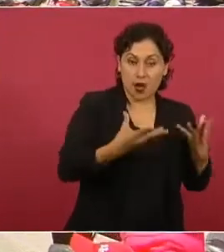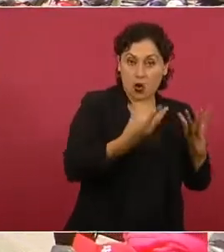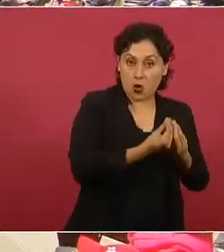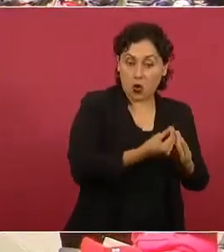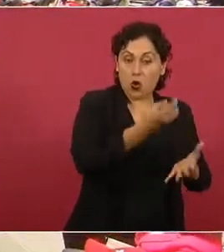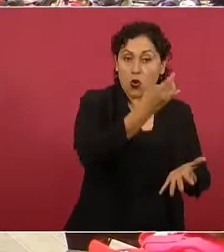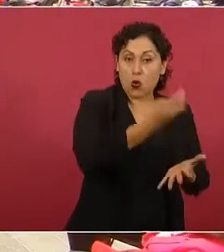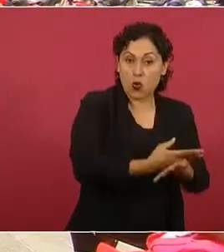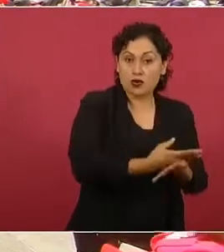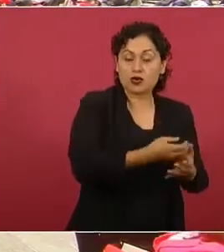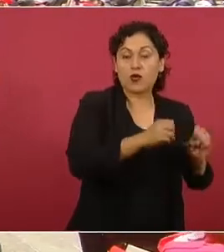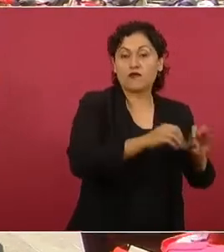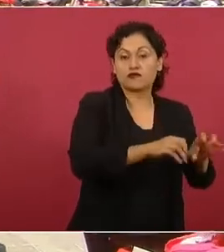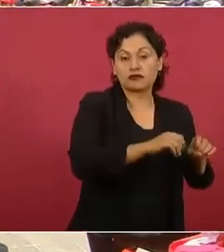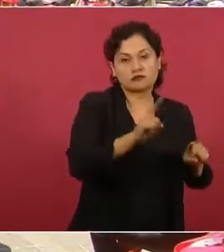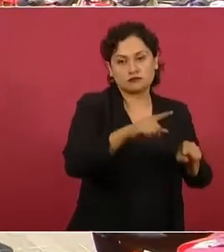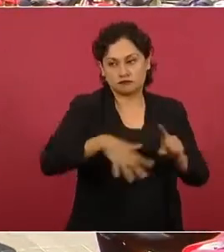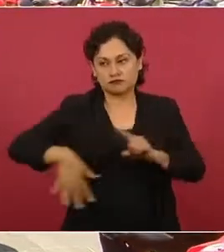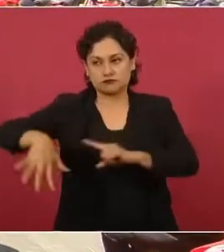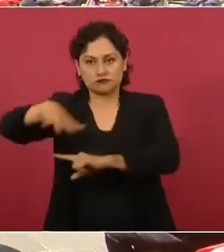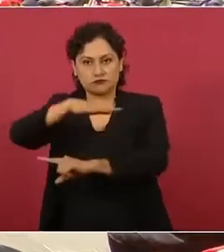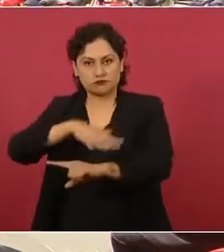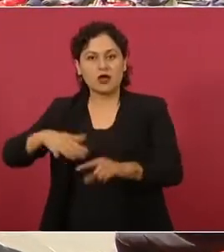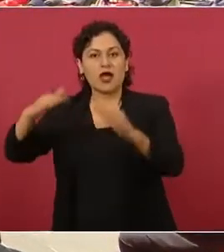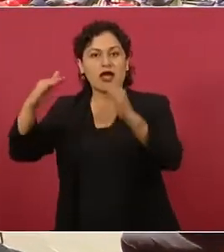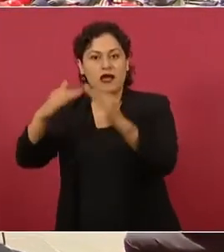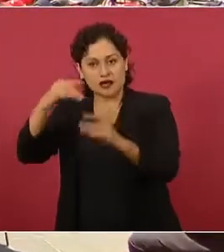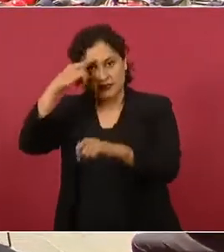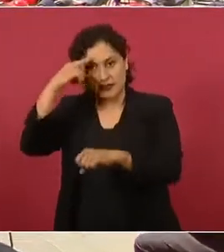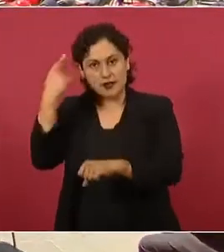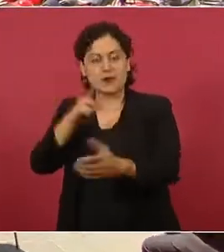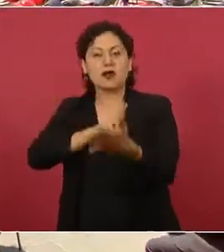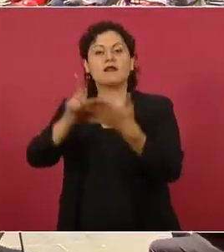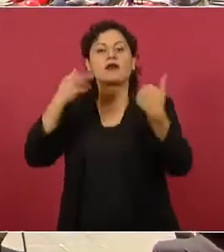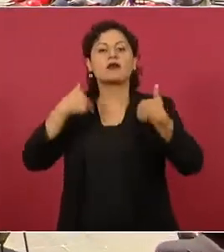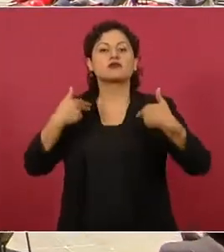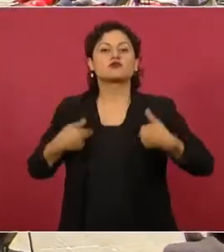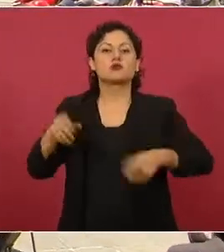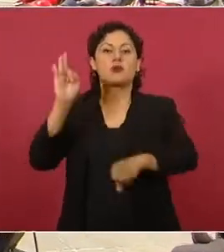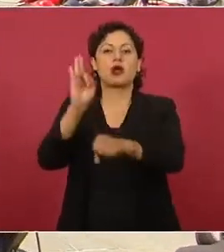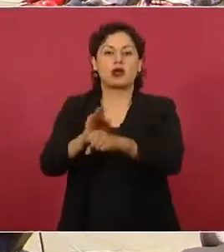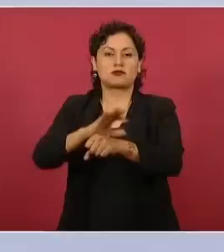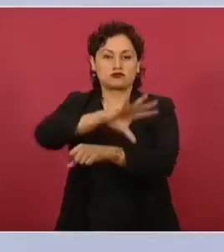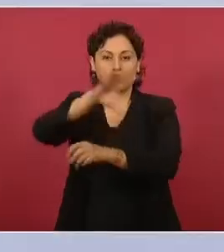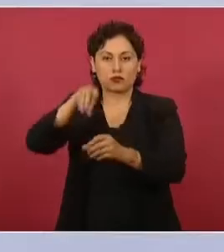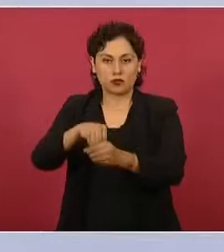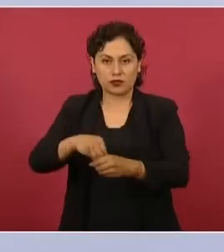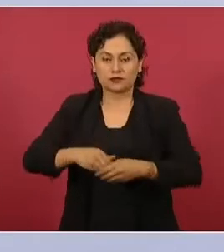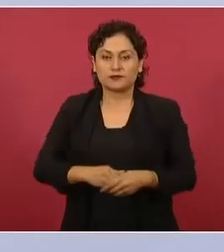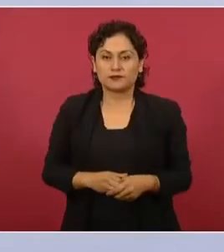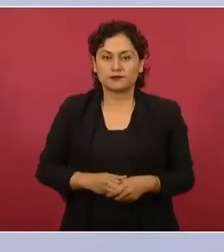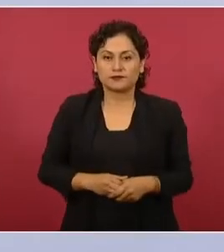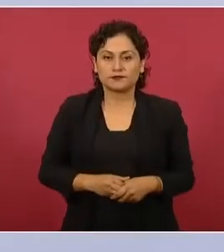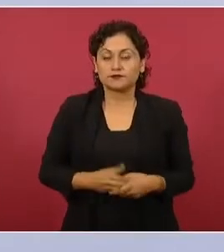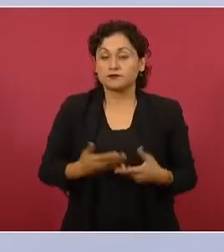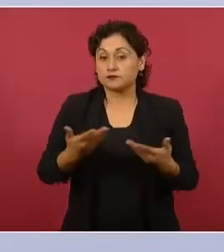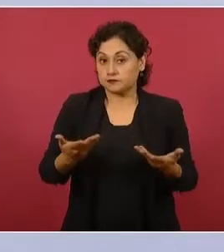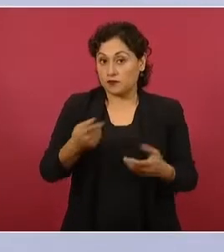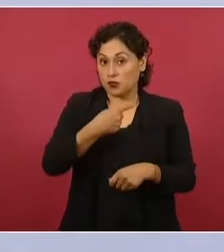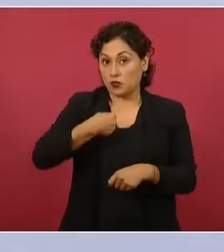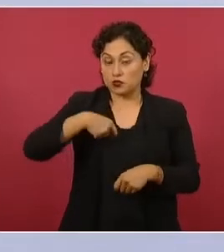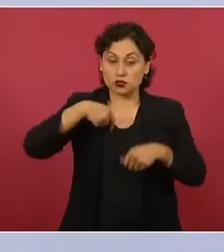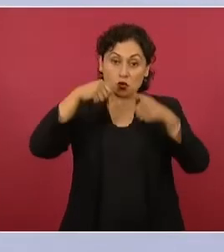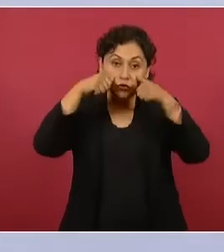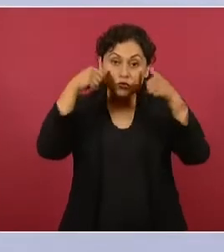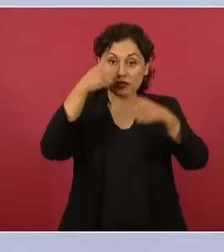urbana adecuada establece las condiciones para que los derechos humanos se ejerzan plenamente. Aquí reconocemos también el